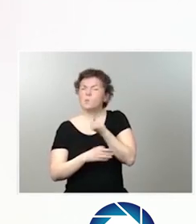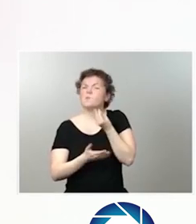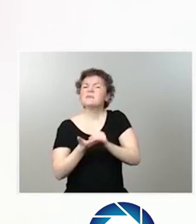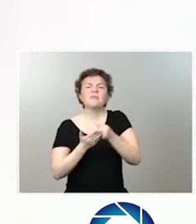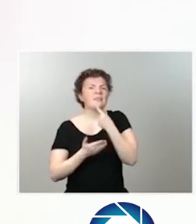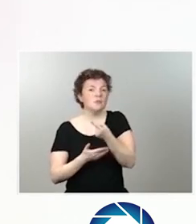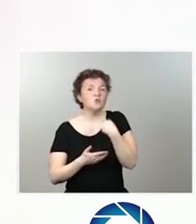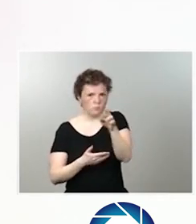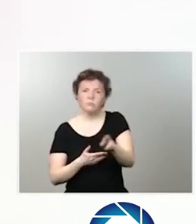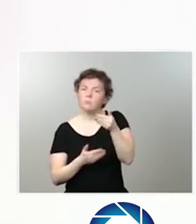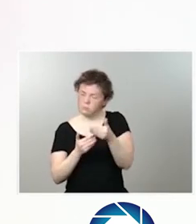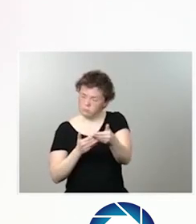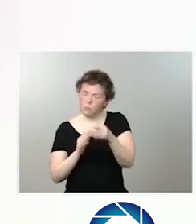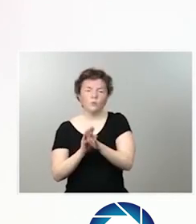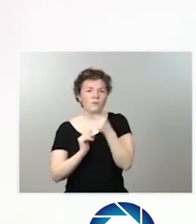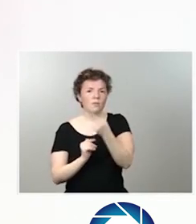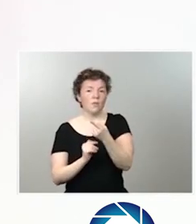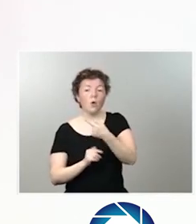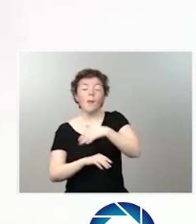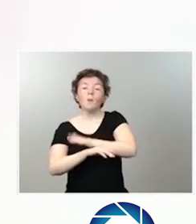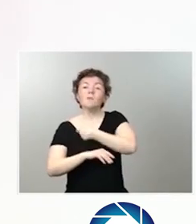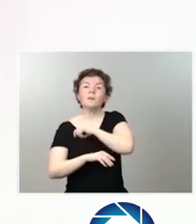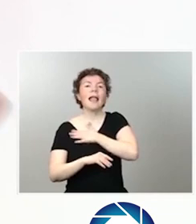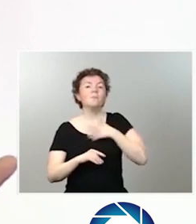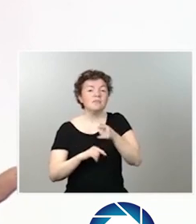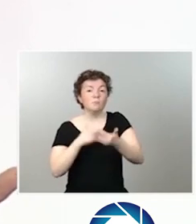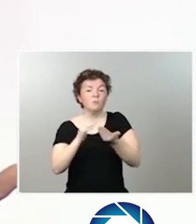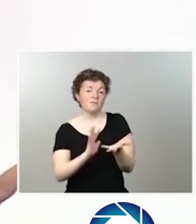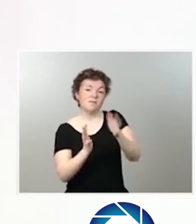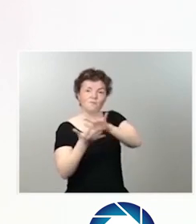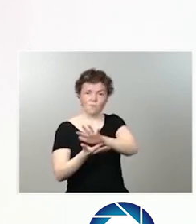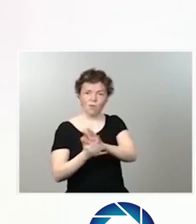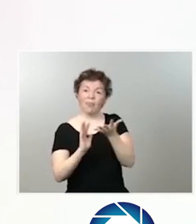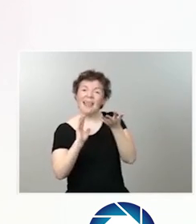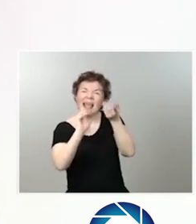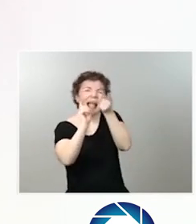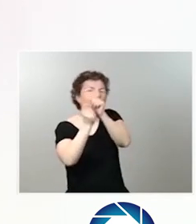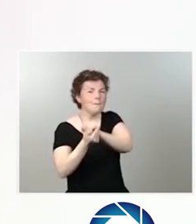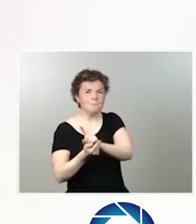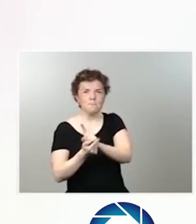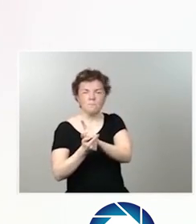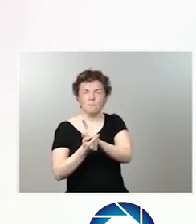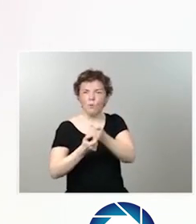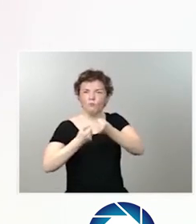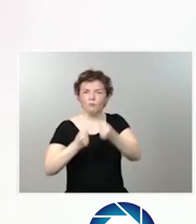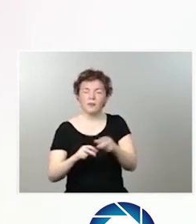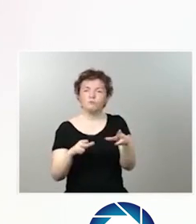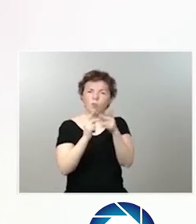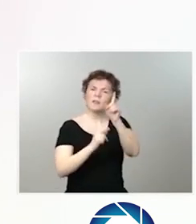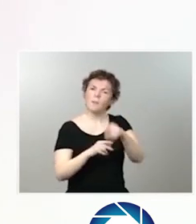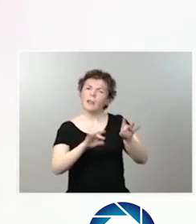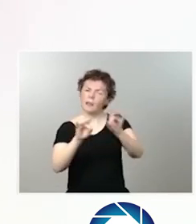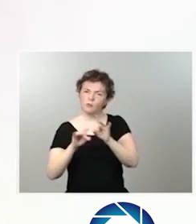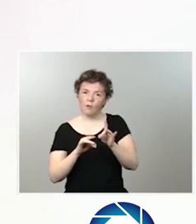bastantes cientos de los estratos sino también comprende tráficos de drogas tráficos de influencias y este tipo de